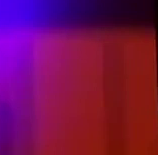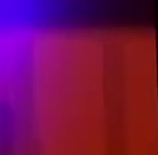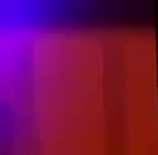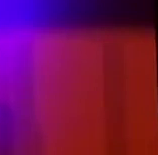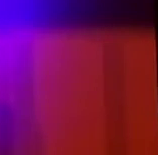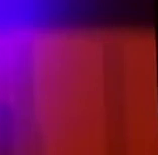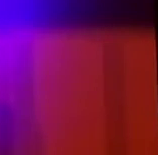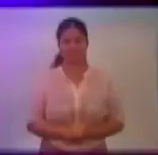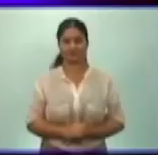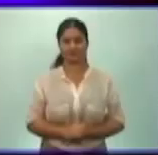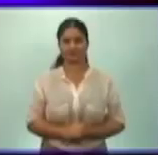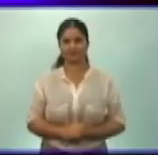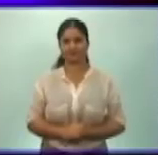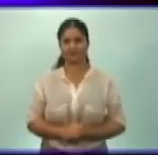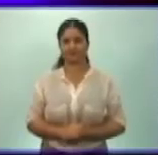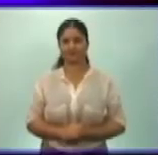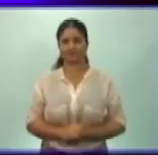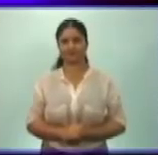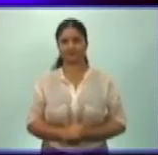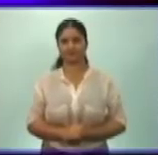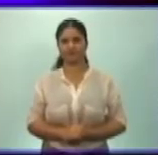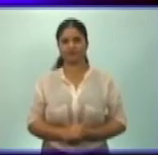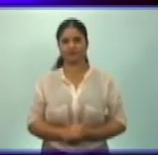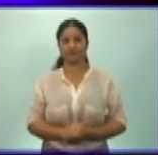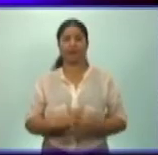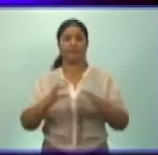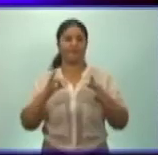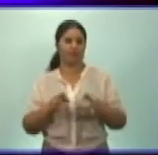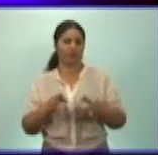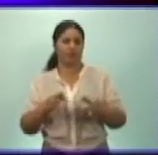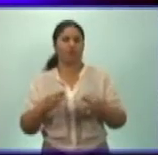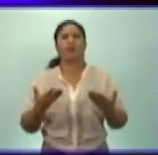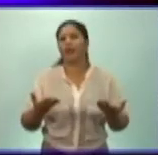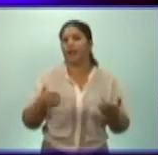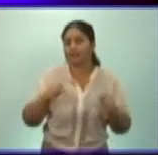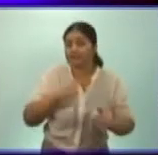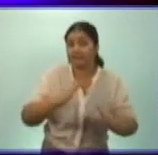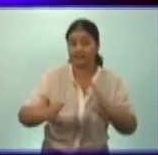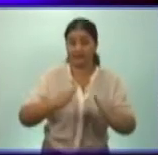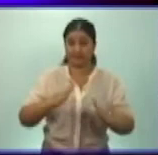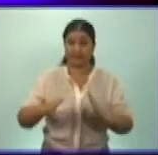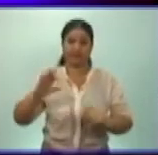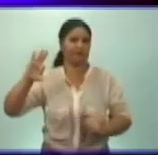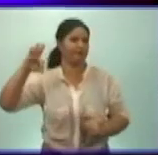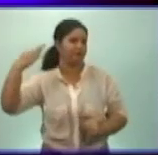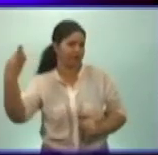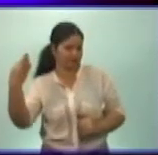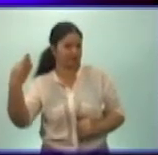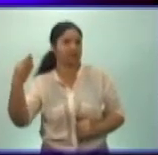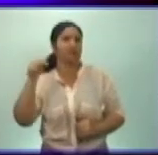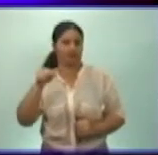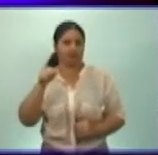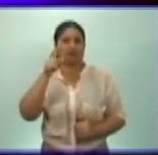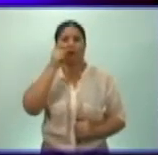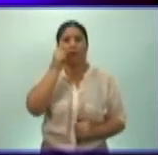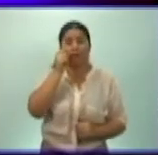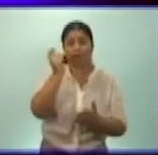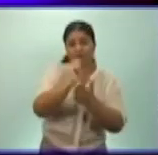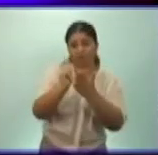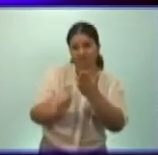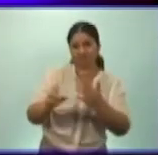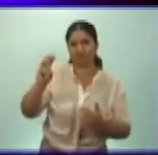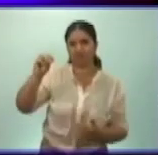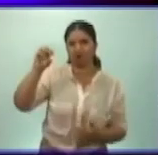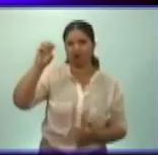Las circunstancias en que vivió Molière le permitieron conocer hombres de todo tipo, desde gente sencilla